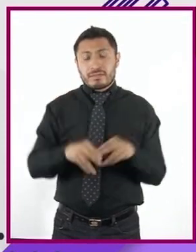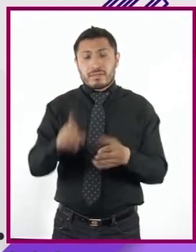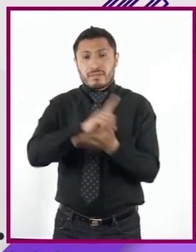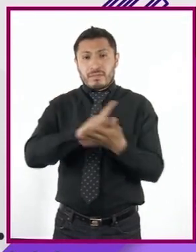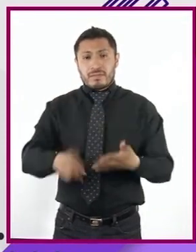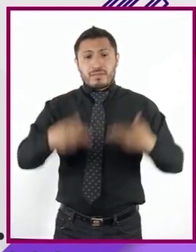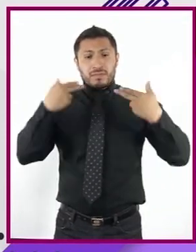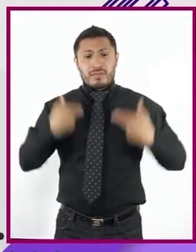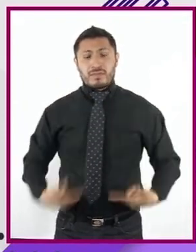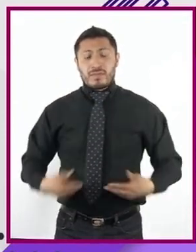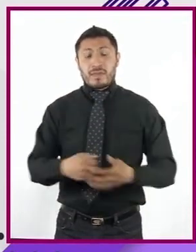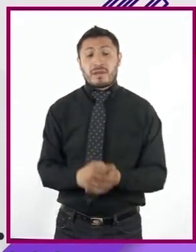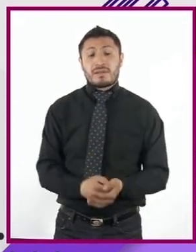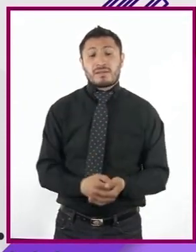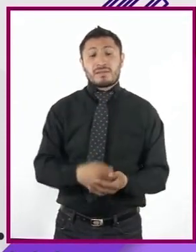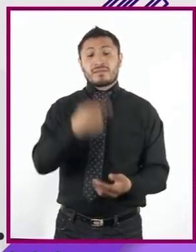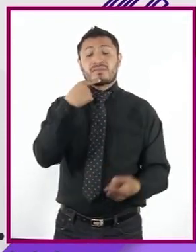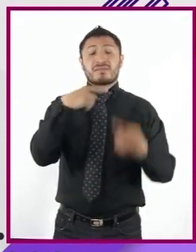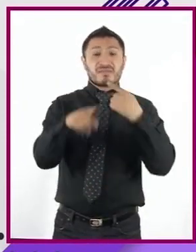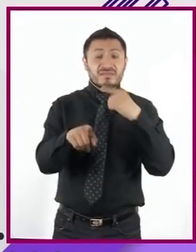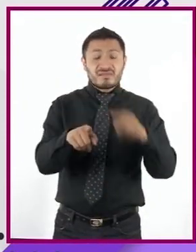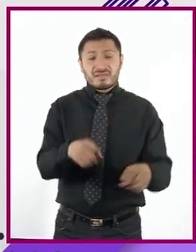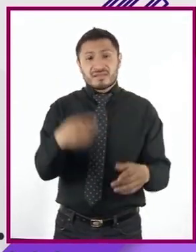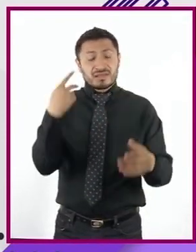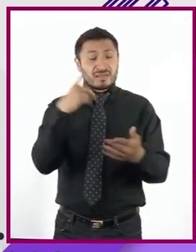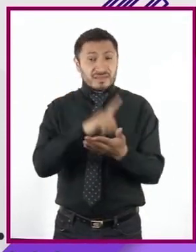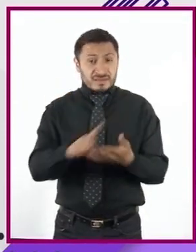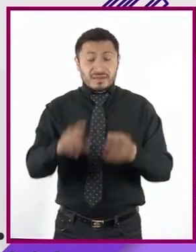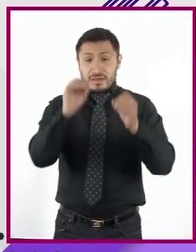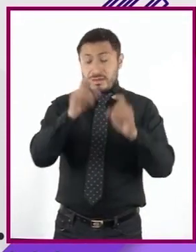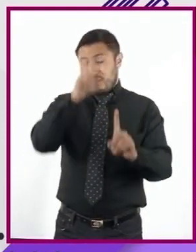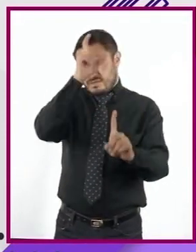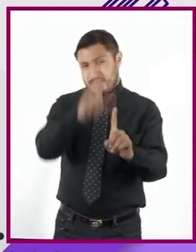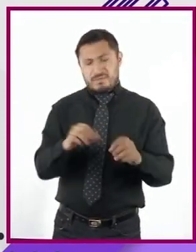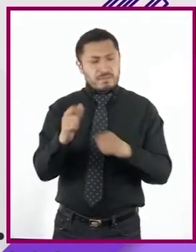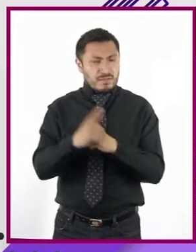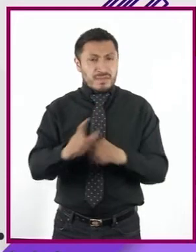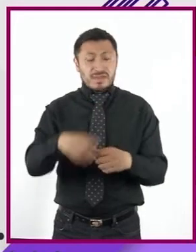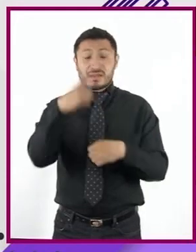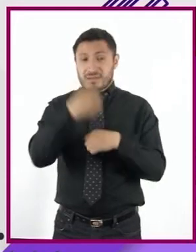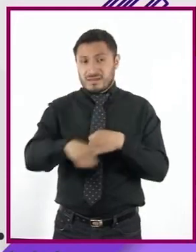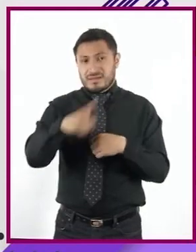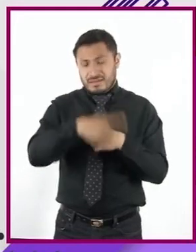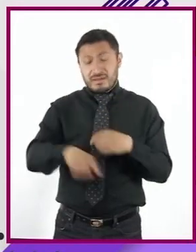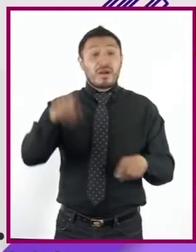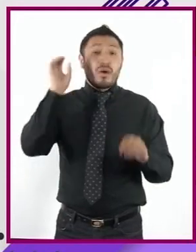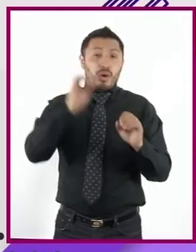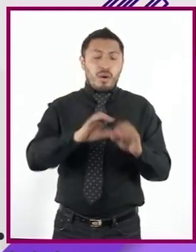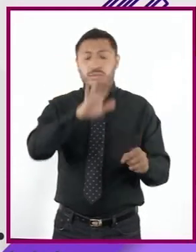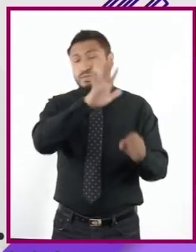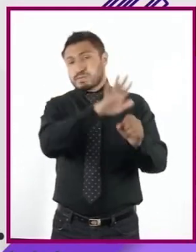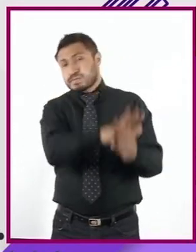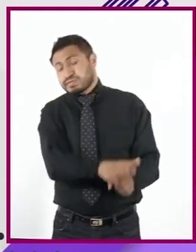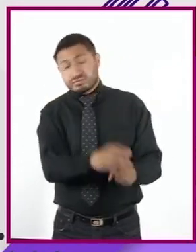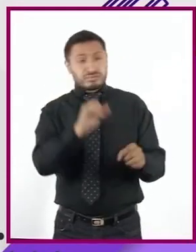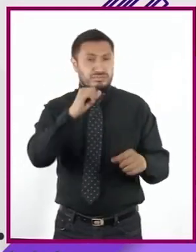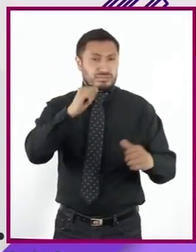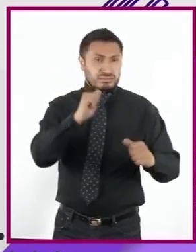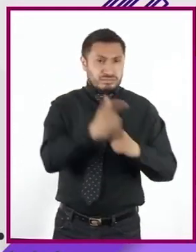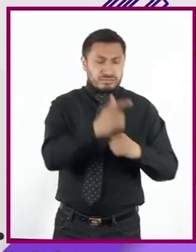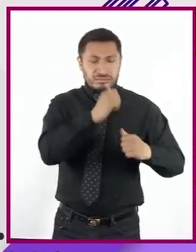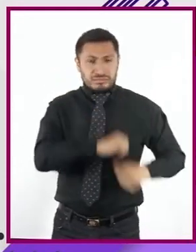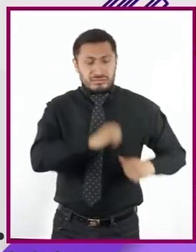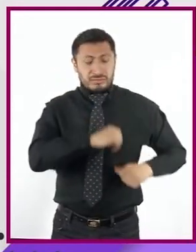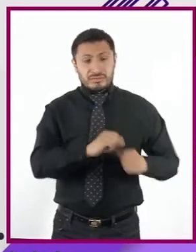Derechos Humanos. Denuncian que sus derechos o su persona ha sido dañada u omitida por una autoridad.